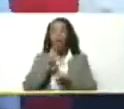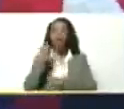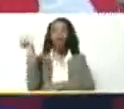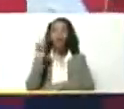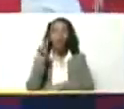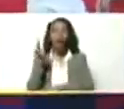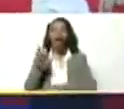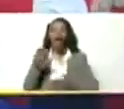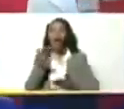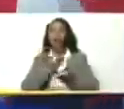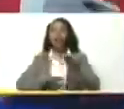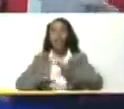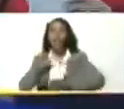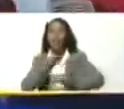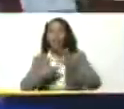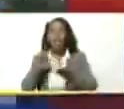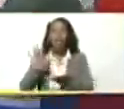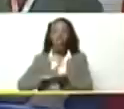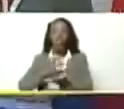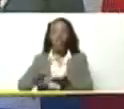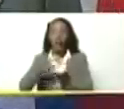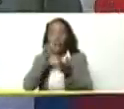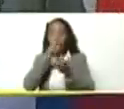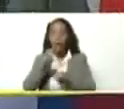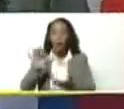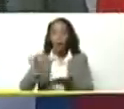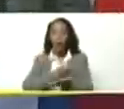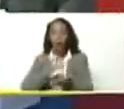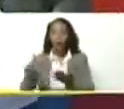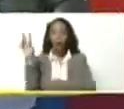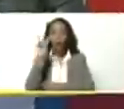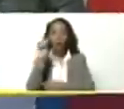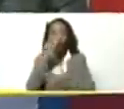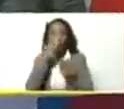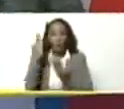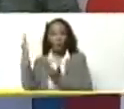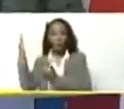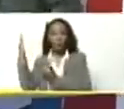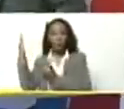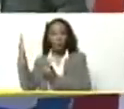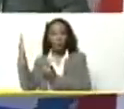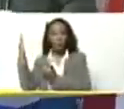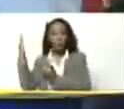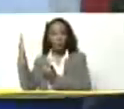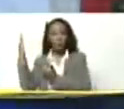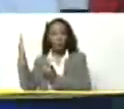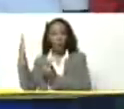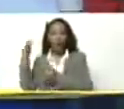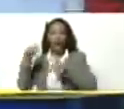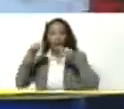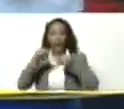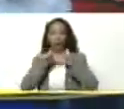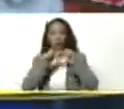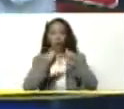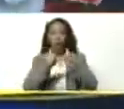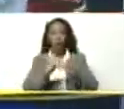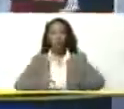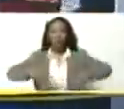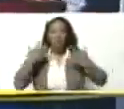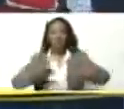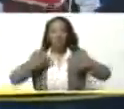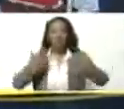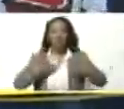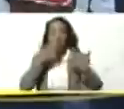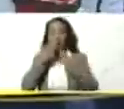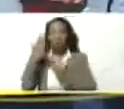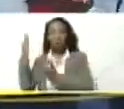sus servicios digitales, la banca digital, Banco de Venezuela. Igualmente, sí, señor, aquí continuamos, mira qué alegría hay por aquí. Aquí tenemos todo